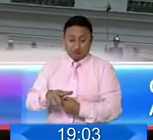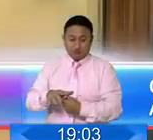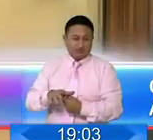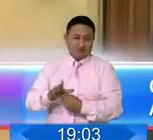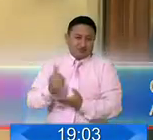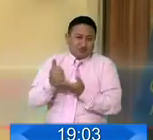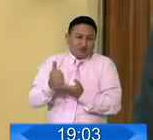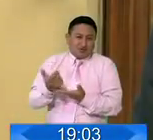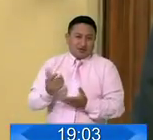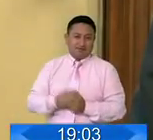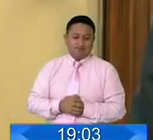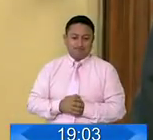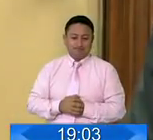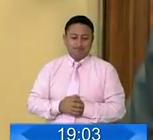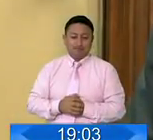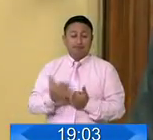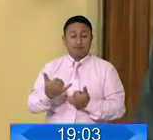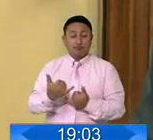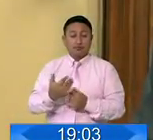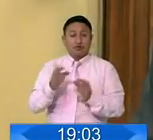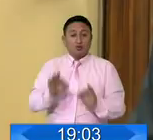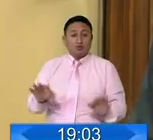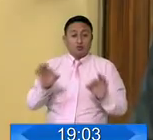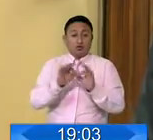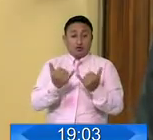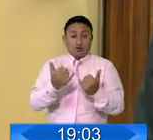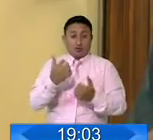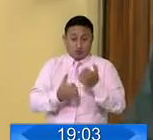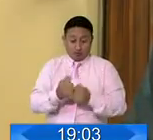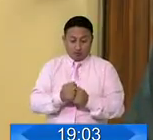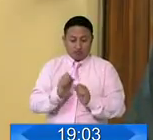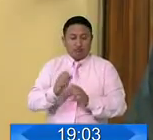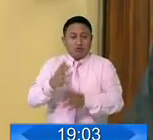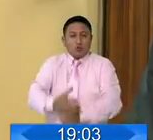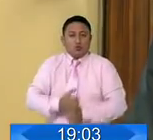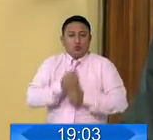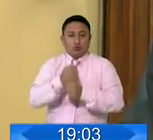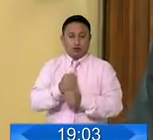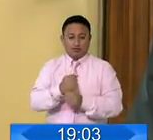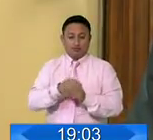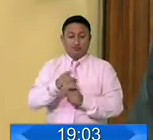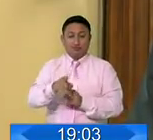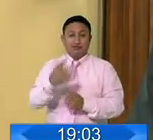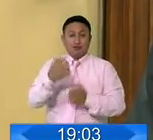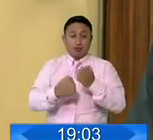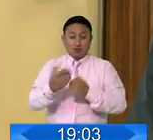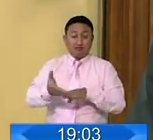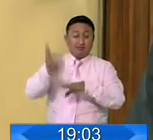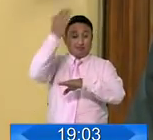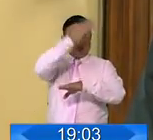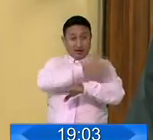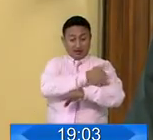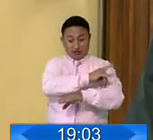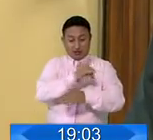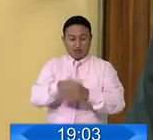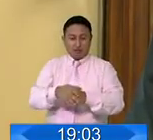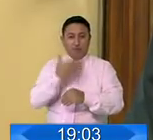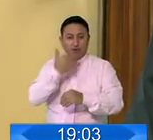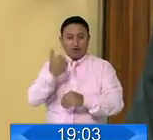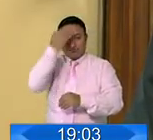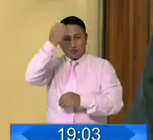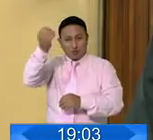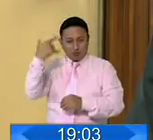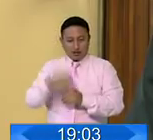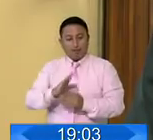afirmó. Eso yo creo que se debe recuperar en medio de todo este problema y, por supuesto, pasar página frente a actitudes del Estado ecuatoriano que